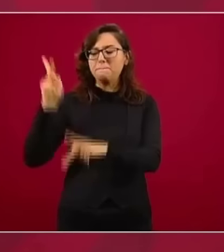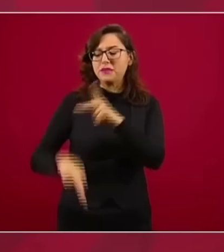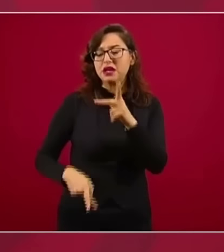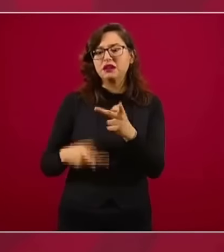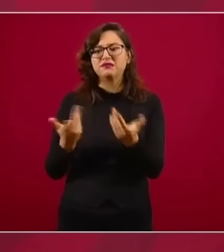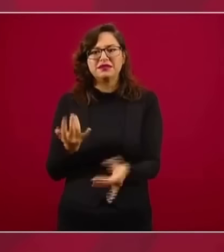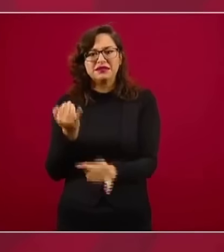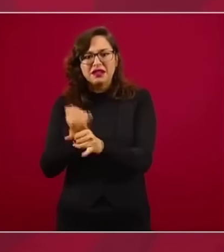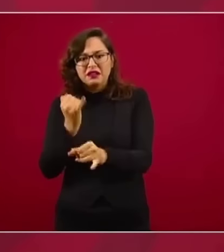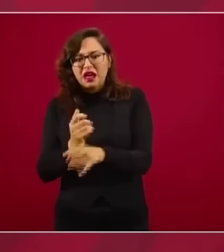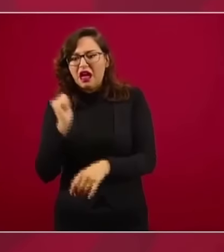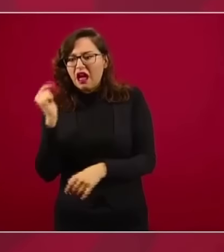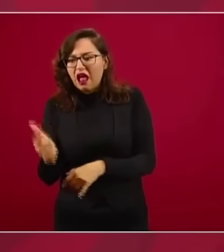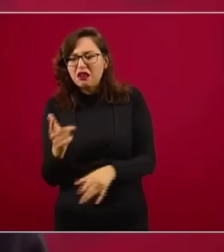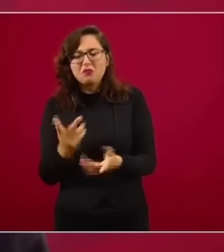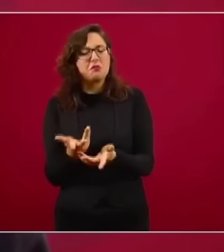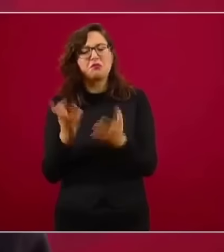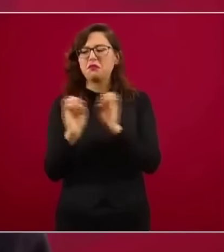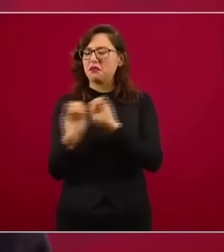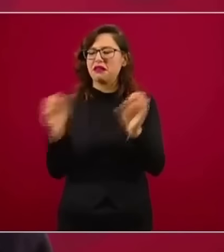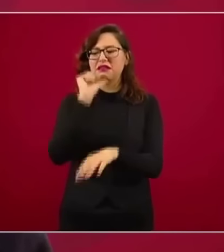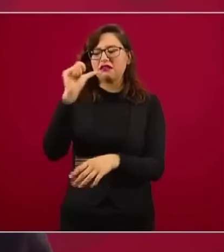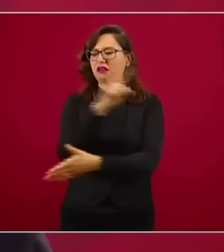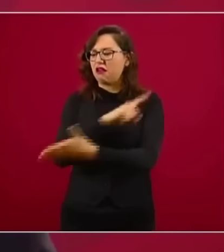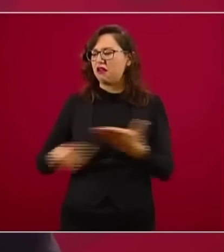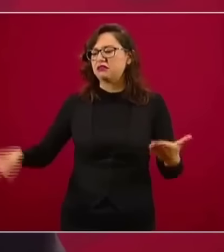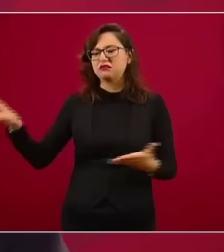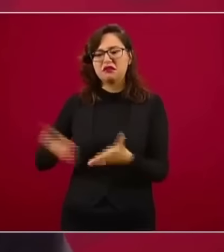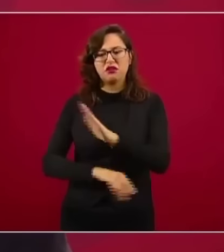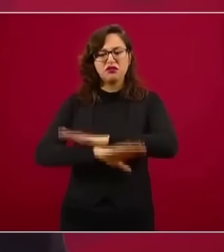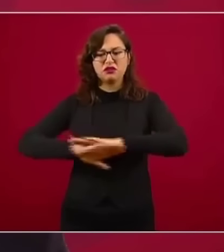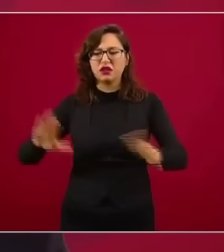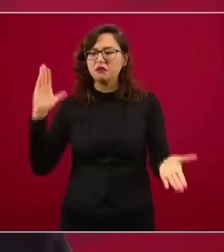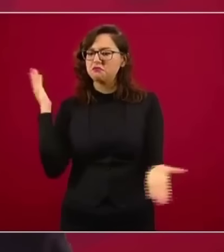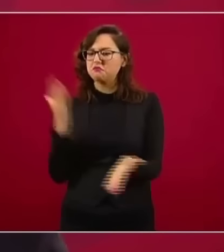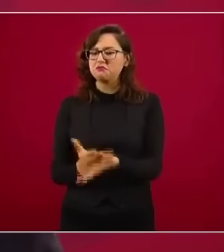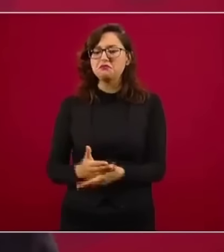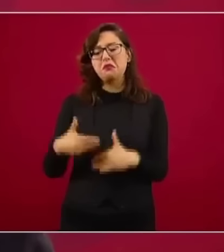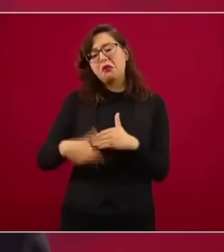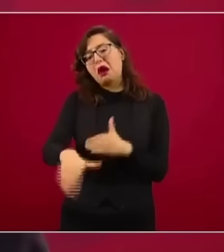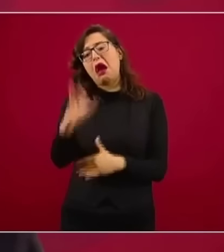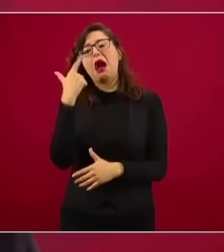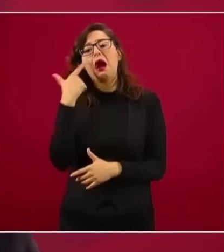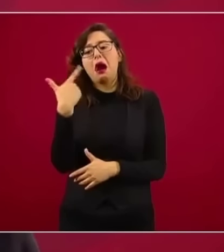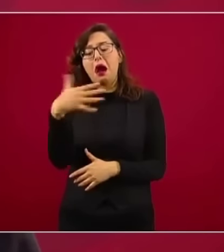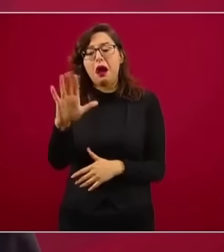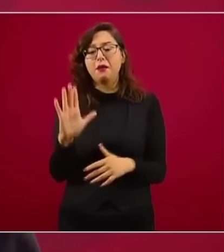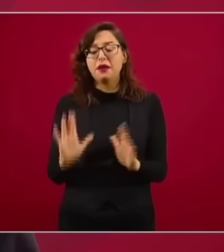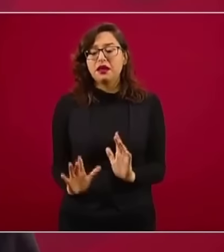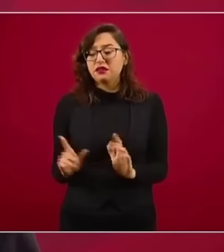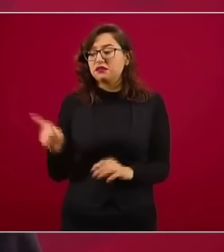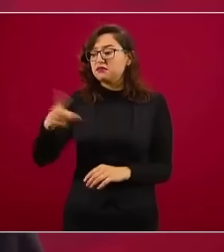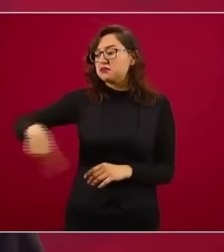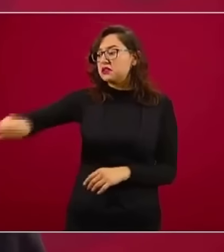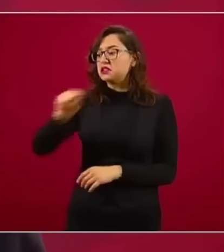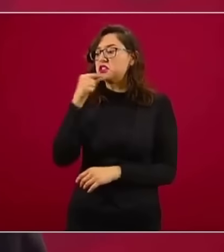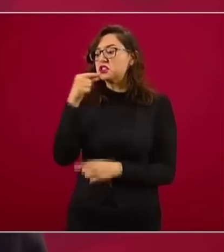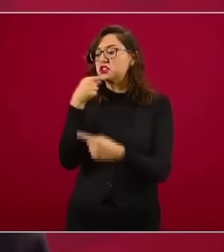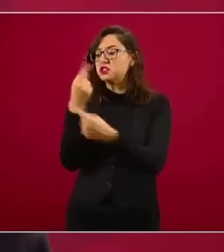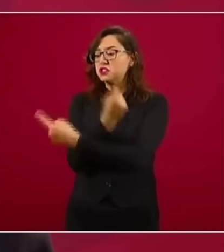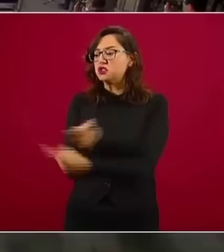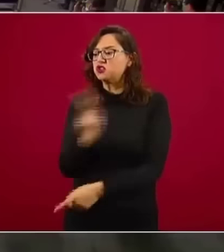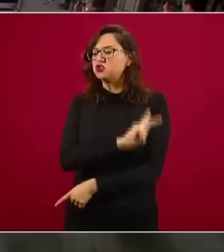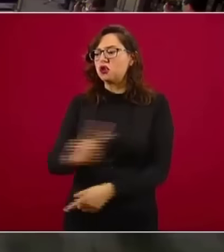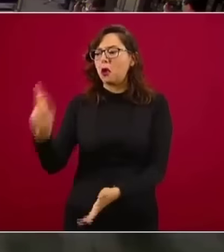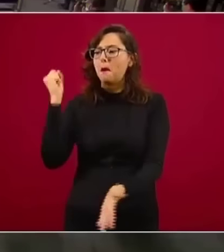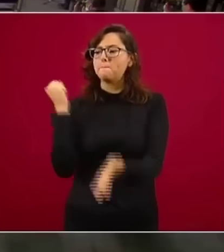o a distancia. Otros cancelaron las clases hasta nuevo aviso y en automático aprobaron a todos los